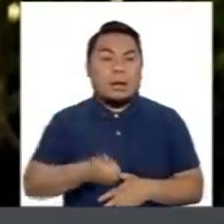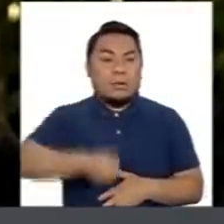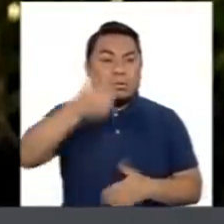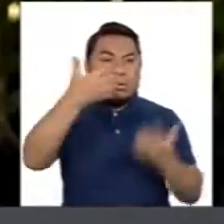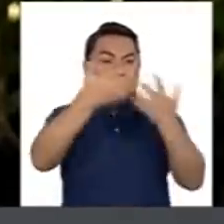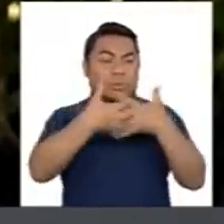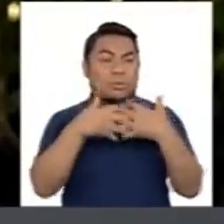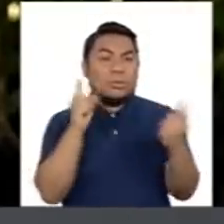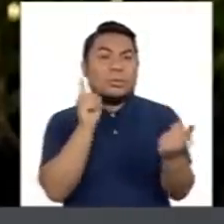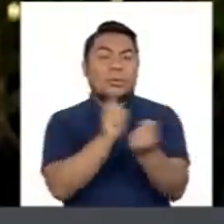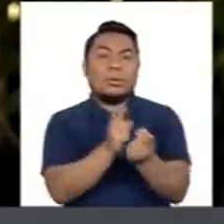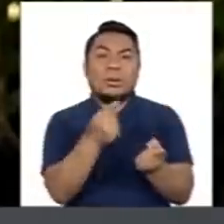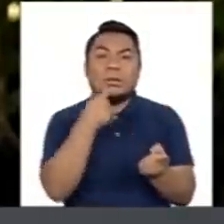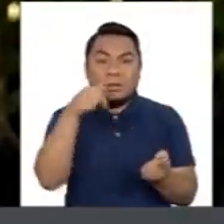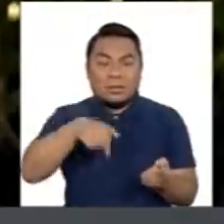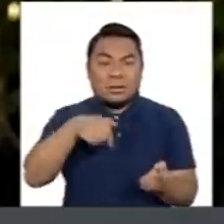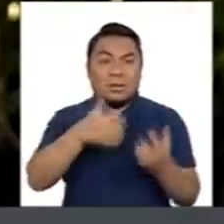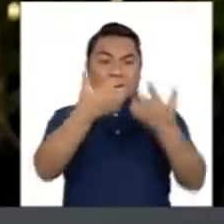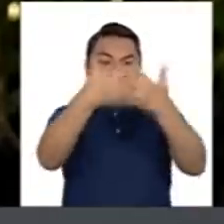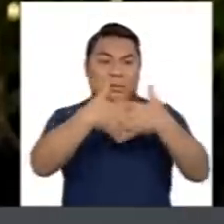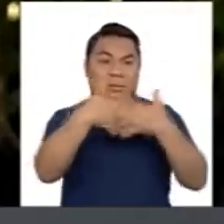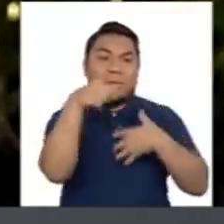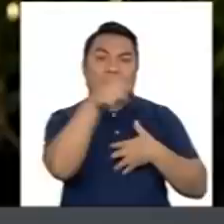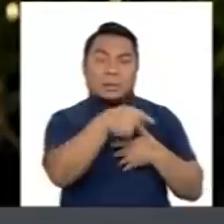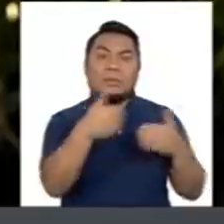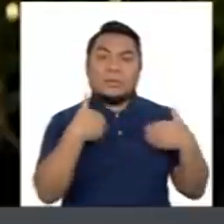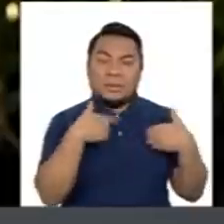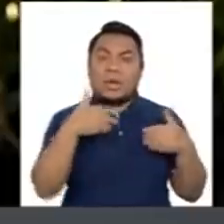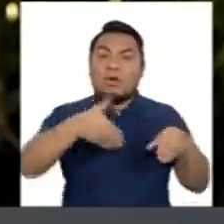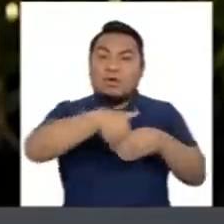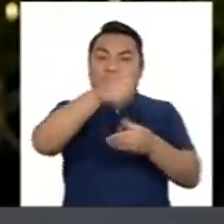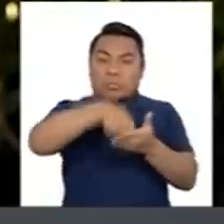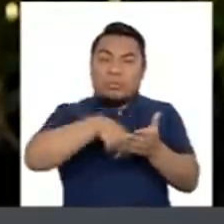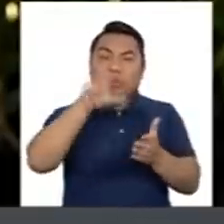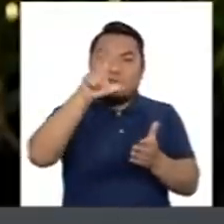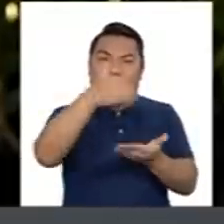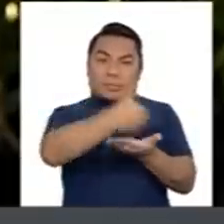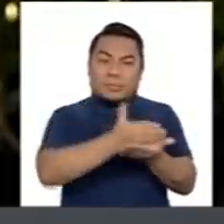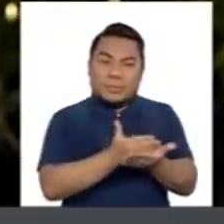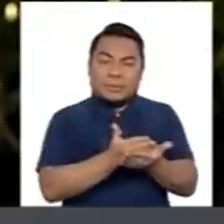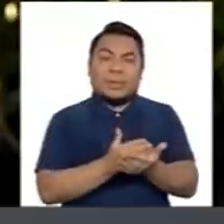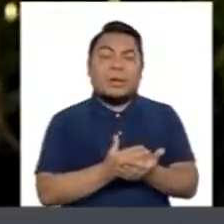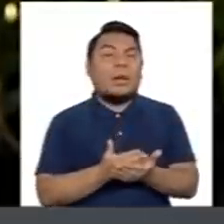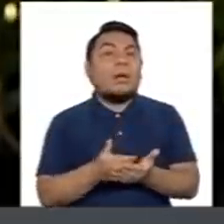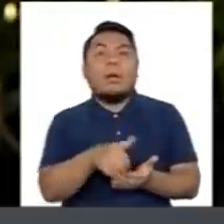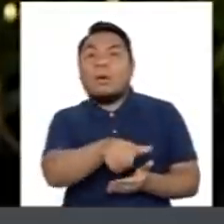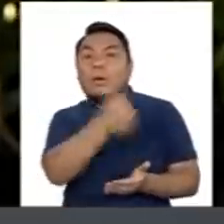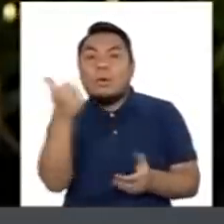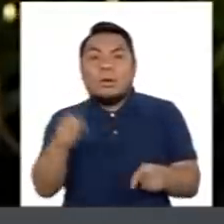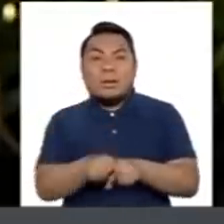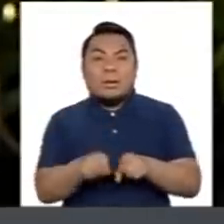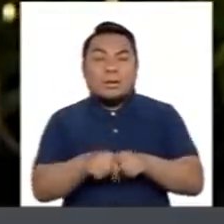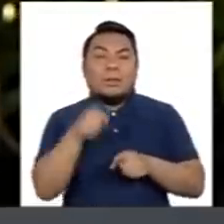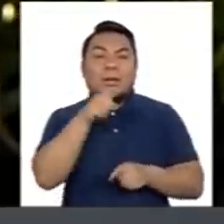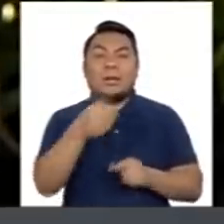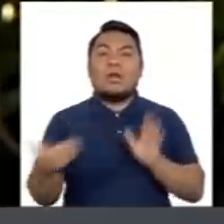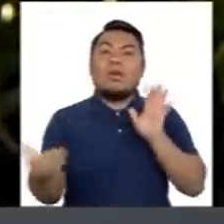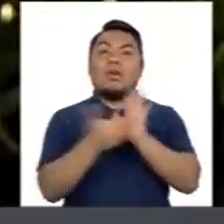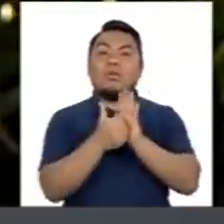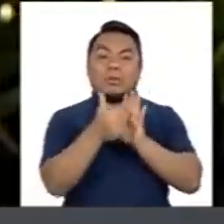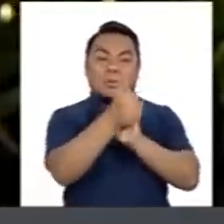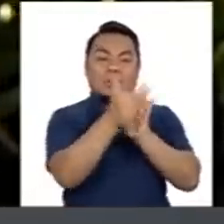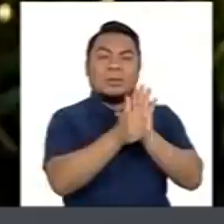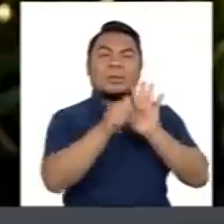contractuales. O sea, querramos o no, esta es una concesión sujeta a un contrato de dos partes. Y lo otro más delicado es que contraviene abiertamente el artículo